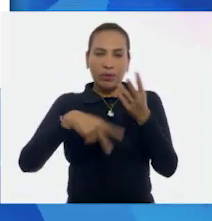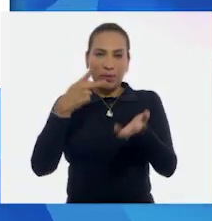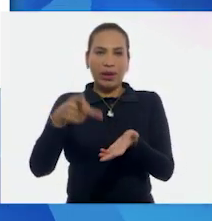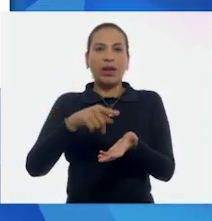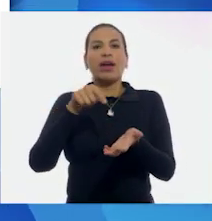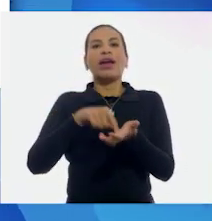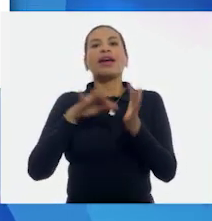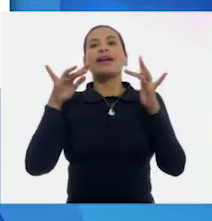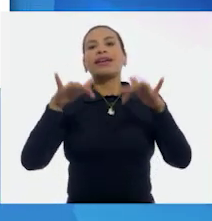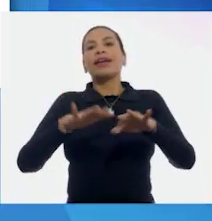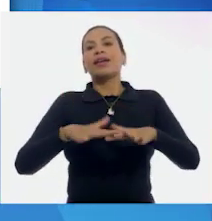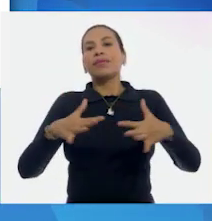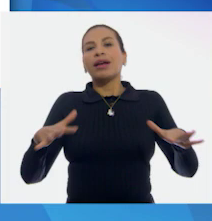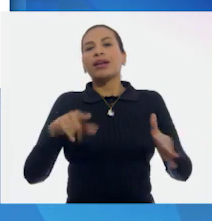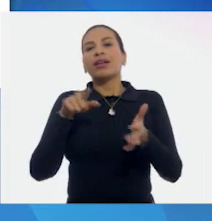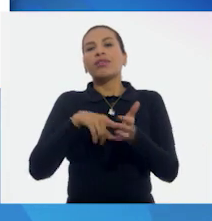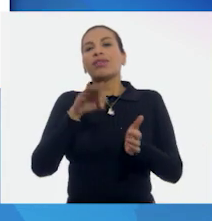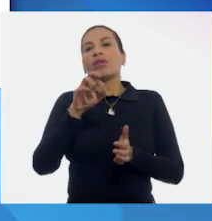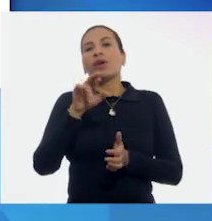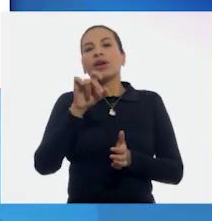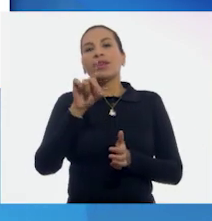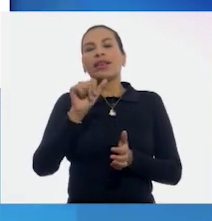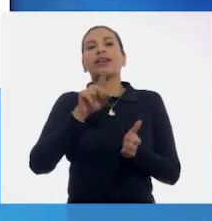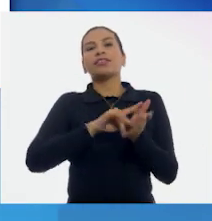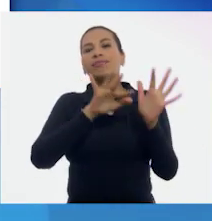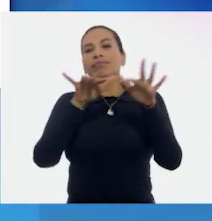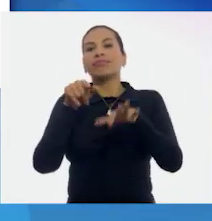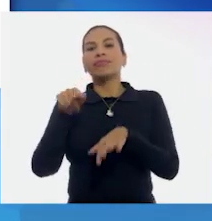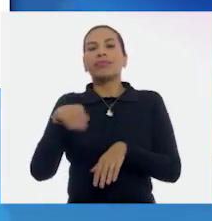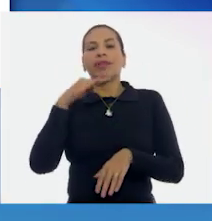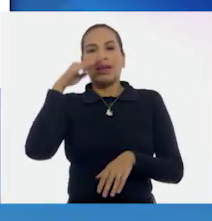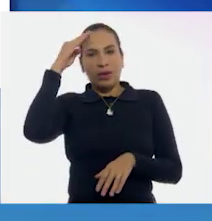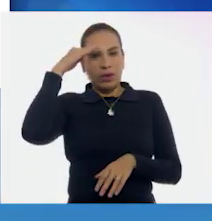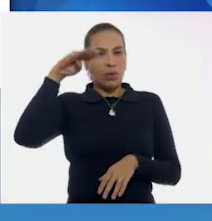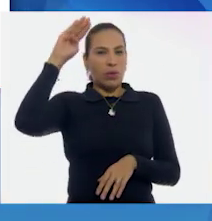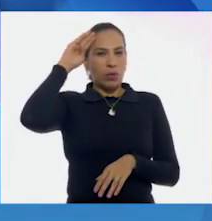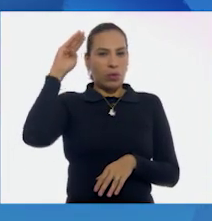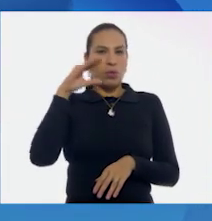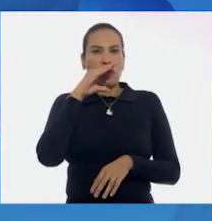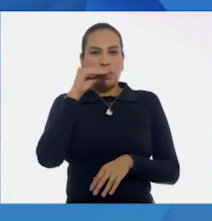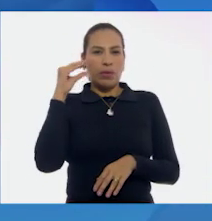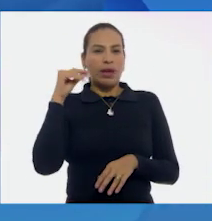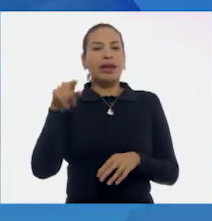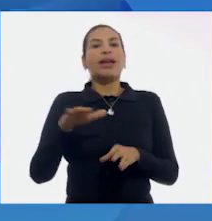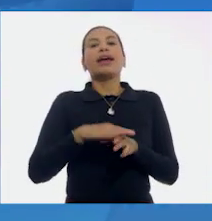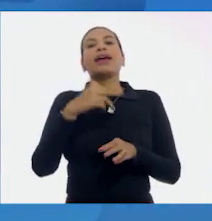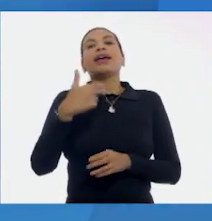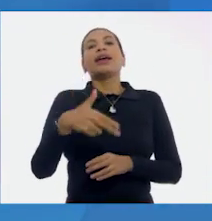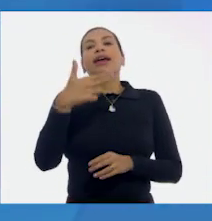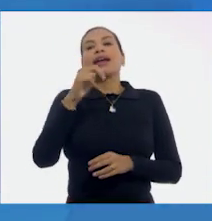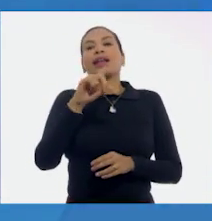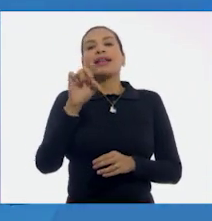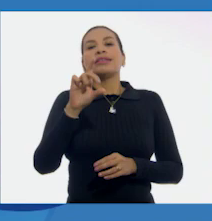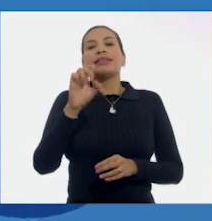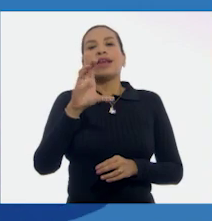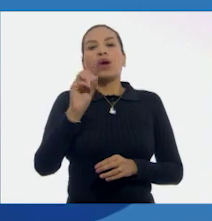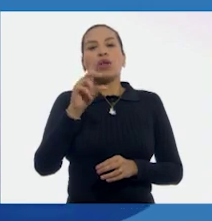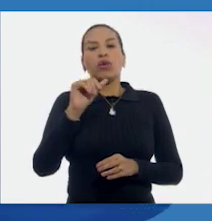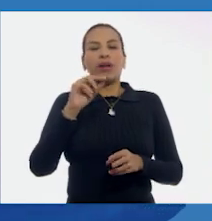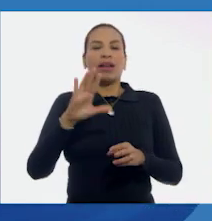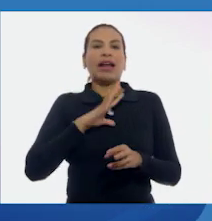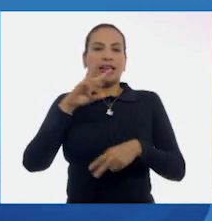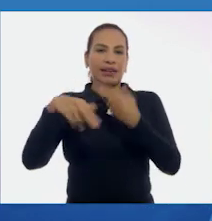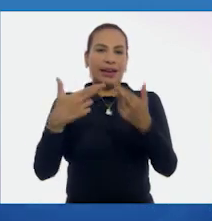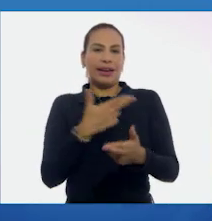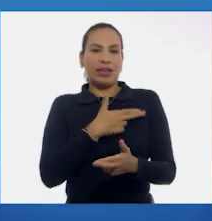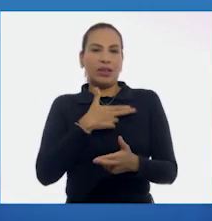hacia Florida y de ahí de vuelta a Cuba. Cabe señalar que Hernández de Córdoba regresó herido a Cuba y